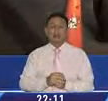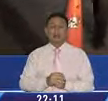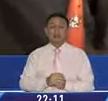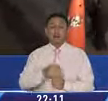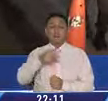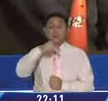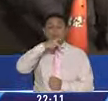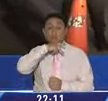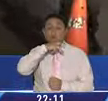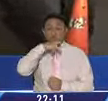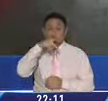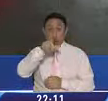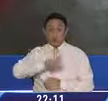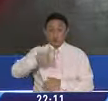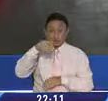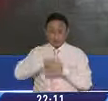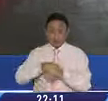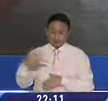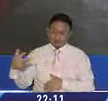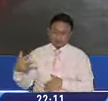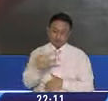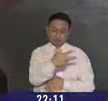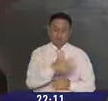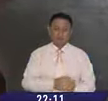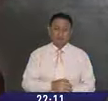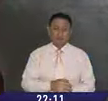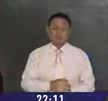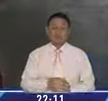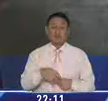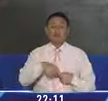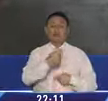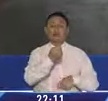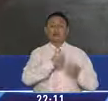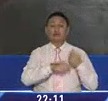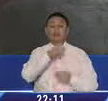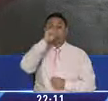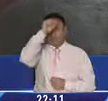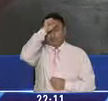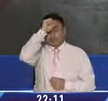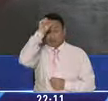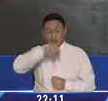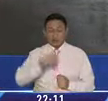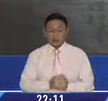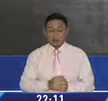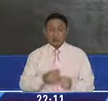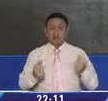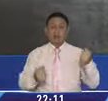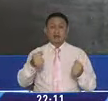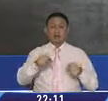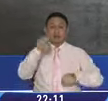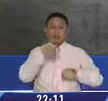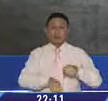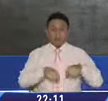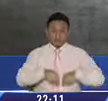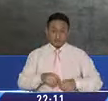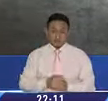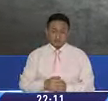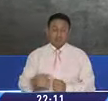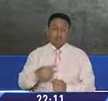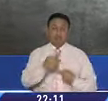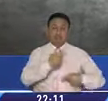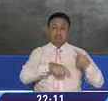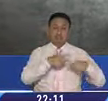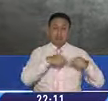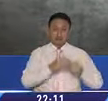de Puerto Viejo la tarde del lunes. Es que iban por un negocio unos chanchos, pero como se dañó el carro, estaban esperando, a la espera de eso iban a hacer negocios de marisco